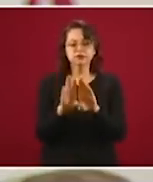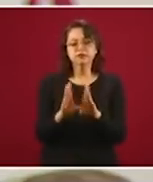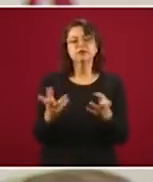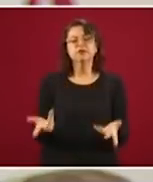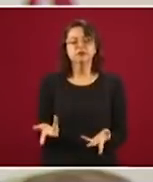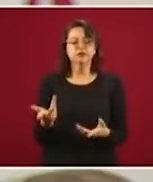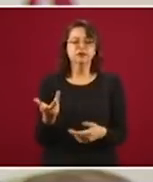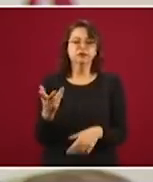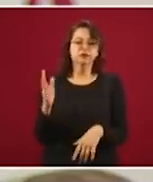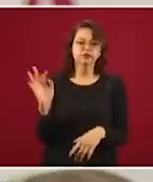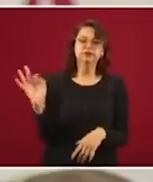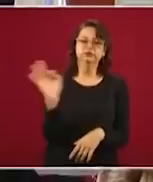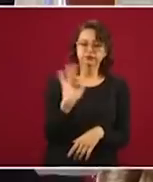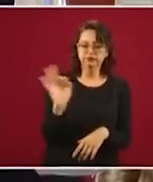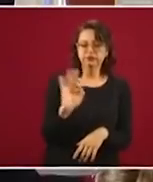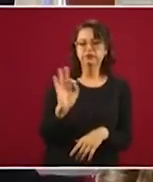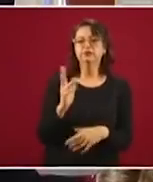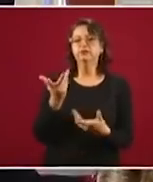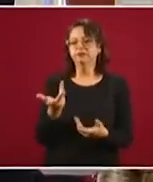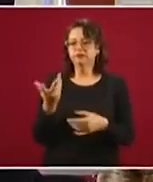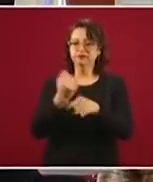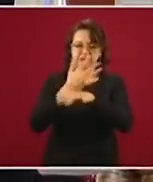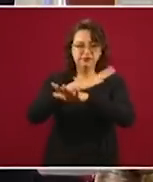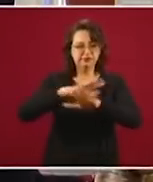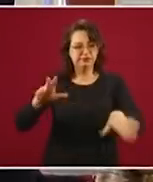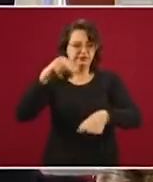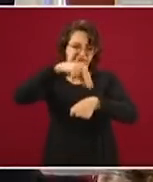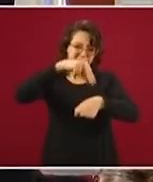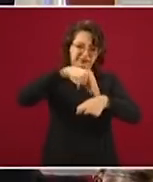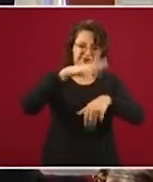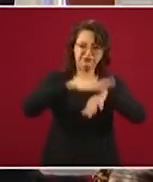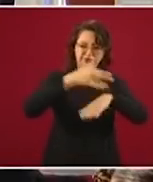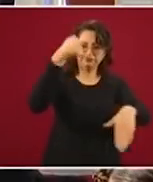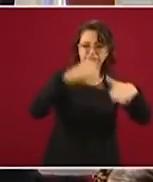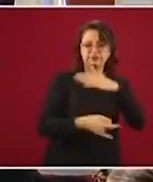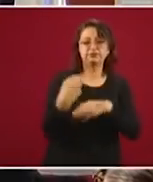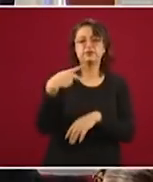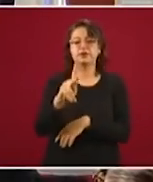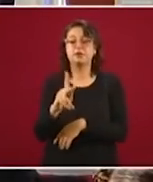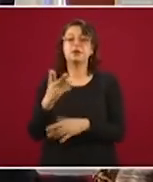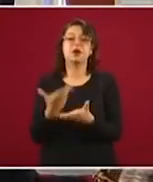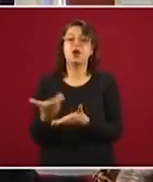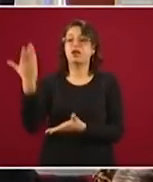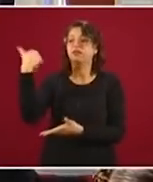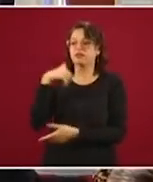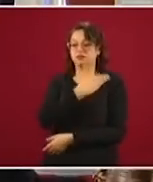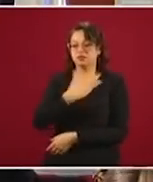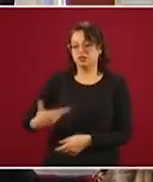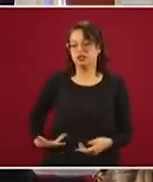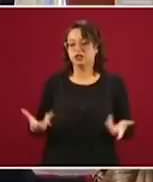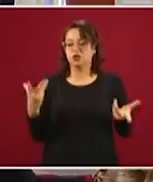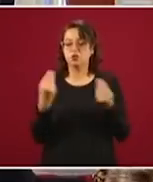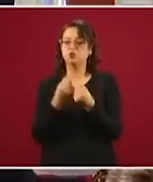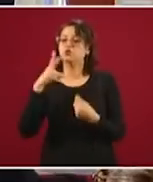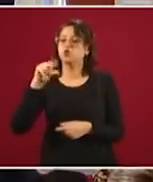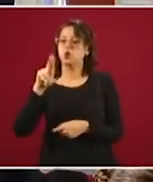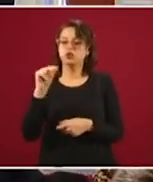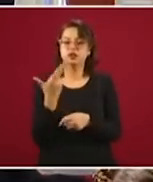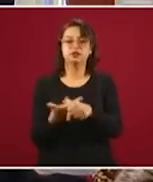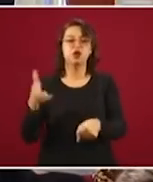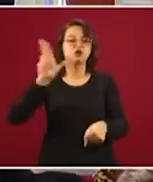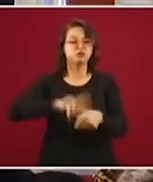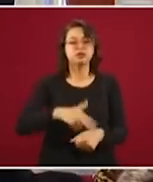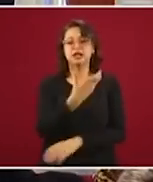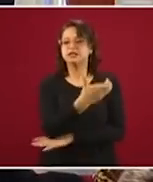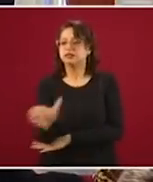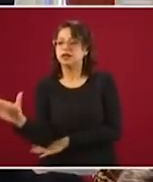pero esto, desde que hicimos las giras con el presidente en los 80 hospitales rurales, quedó muy claro que